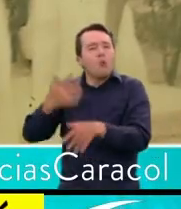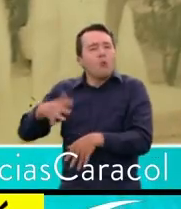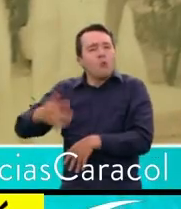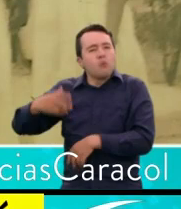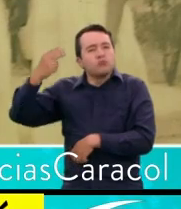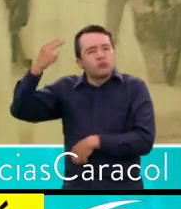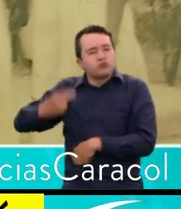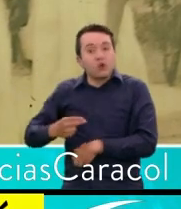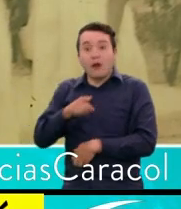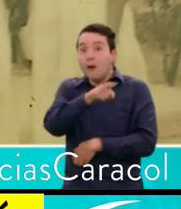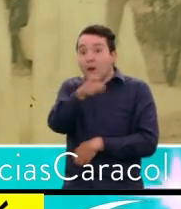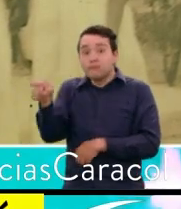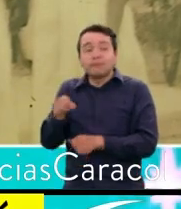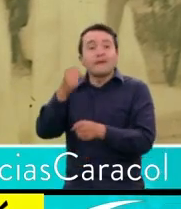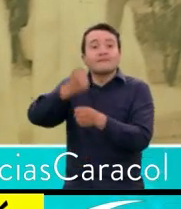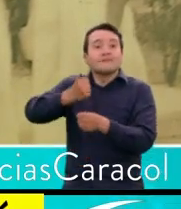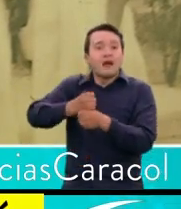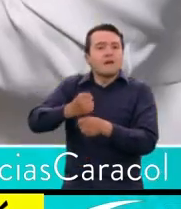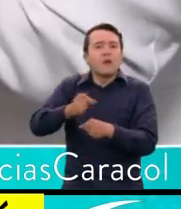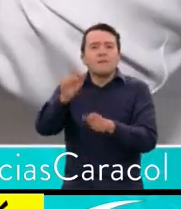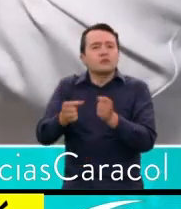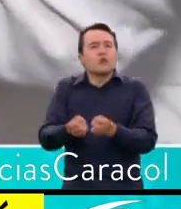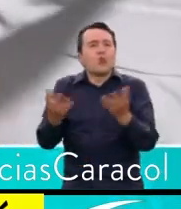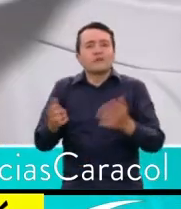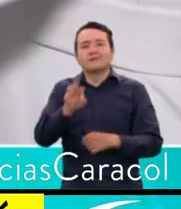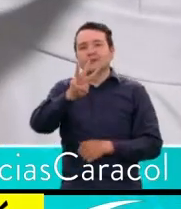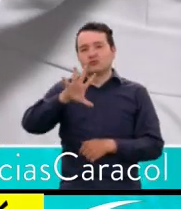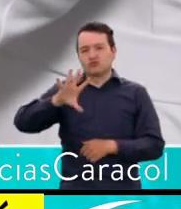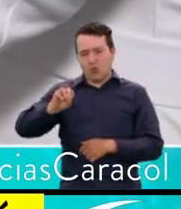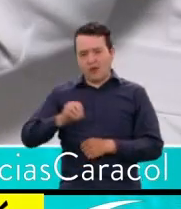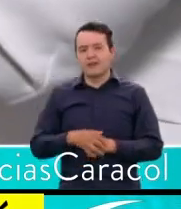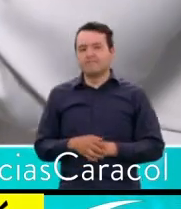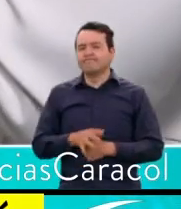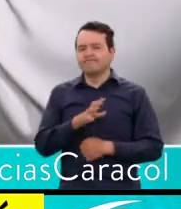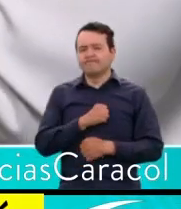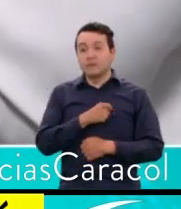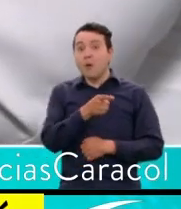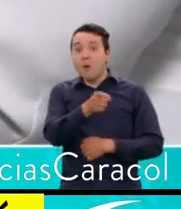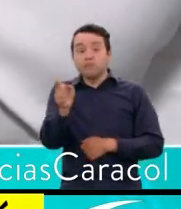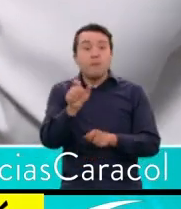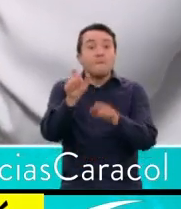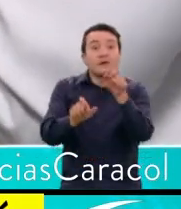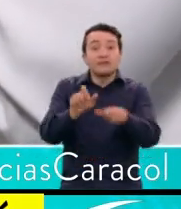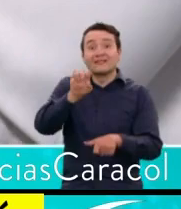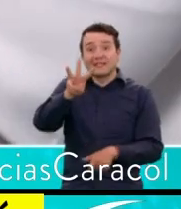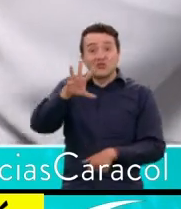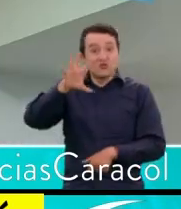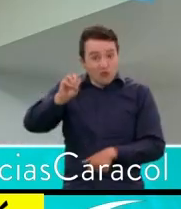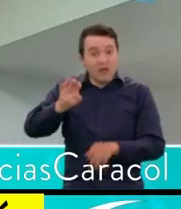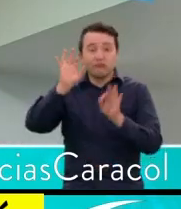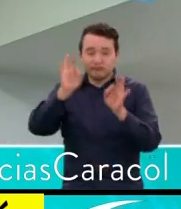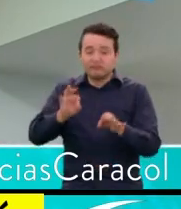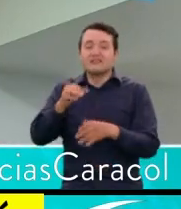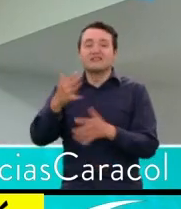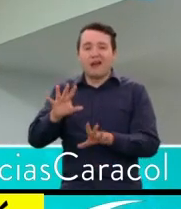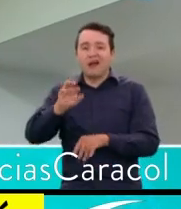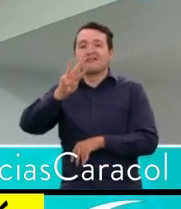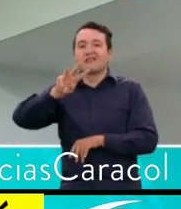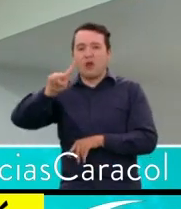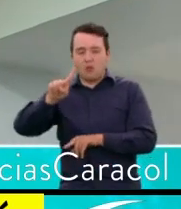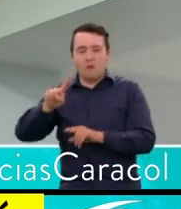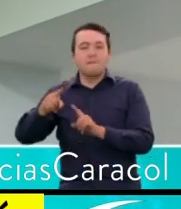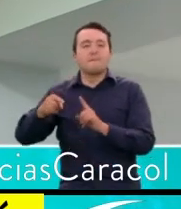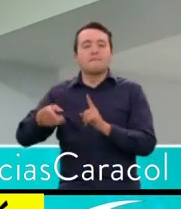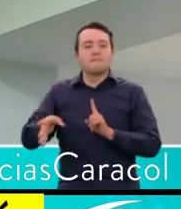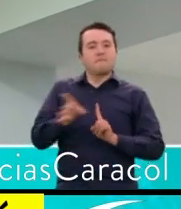trabajan 350 personas lastimosamente carlos de esas 350 31 resultaron positivas para